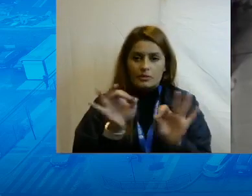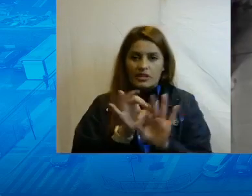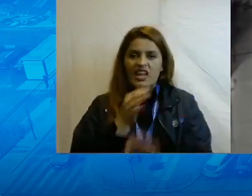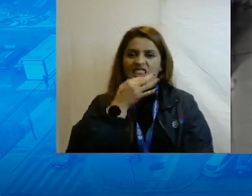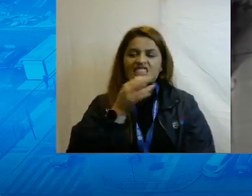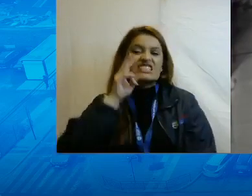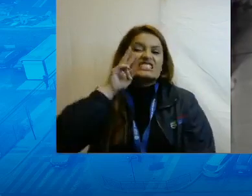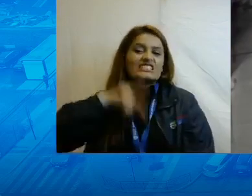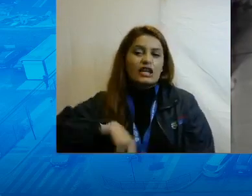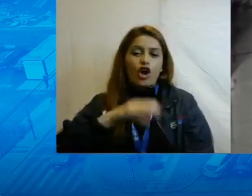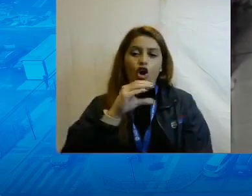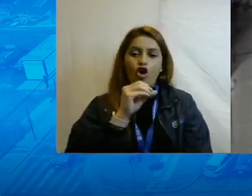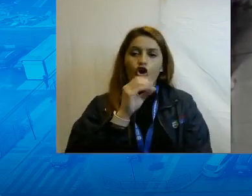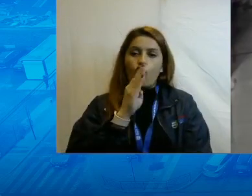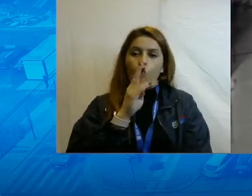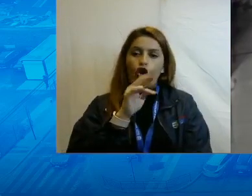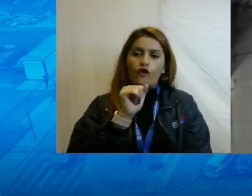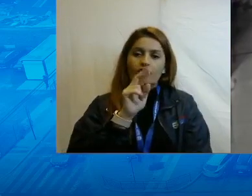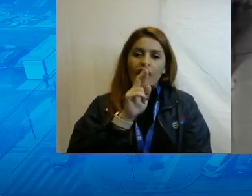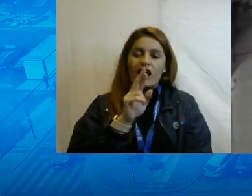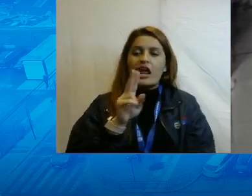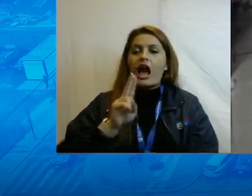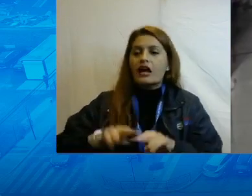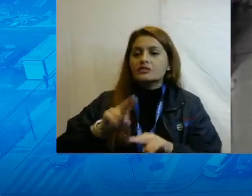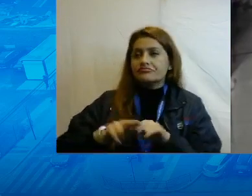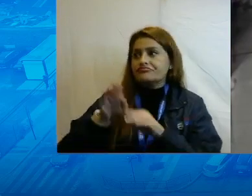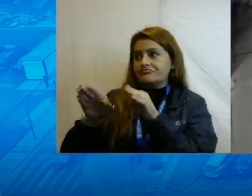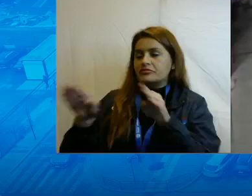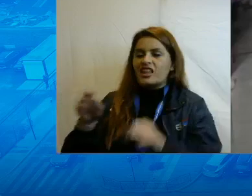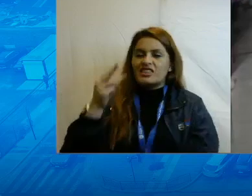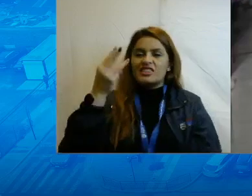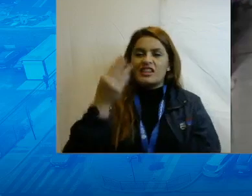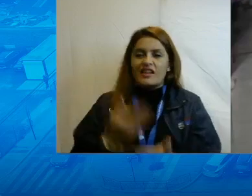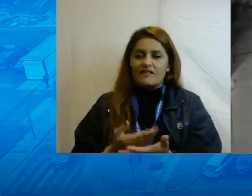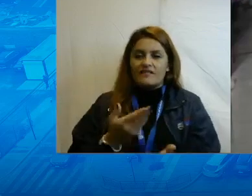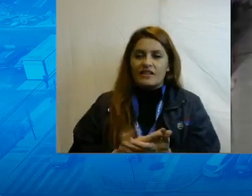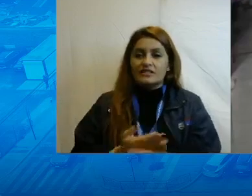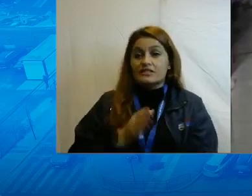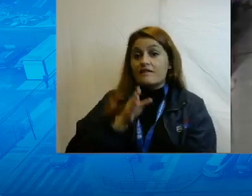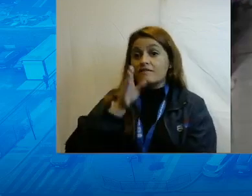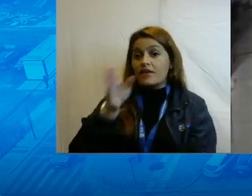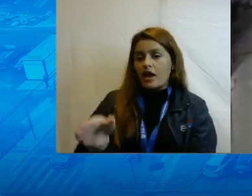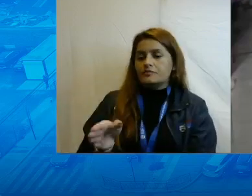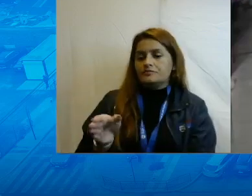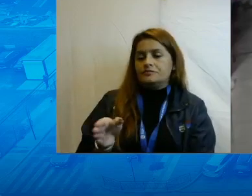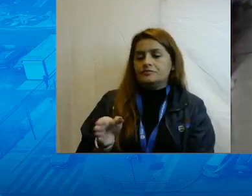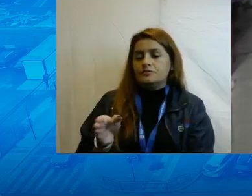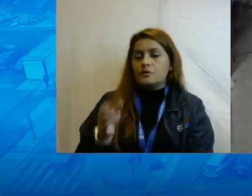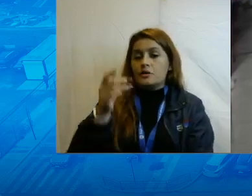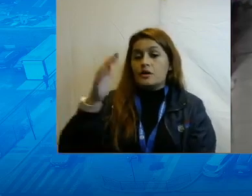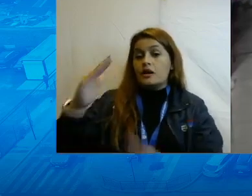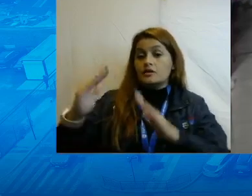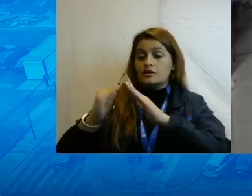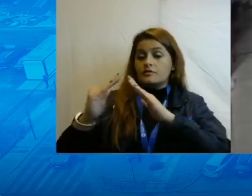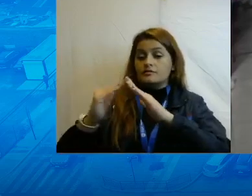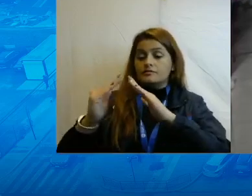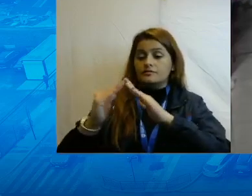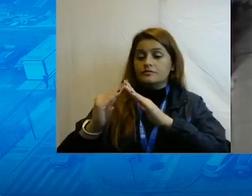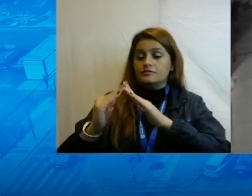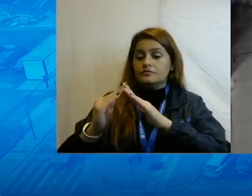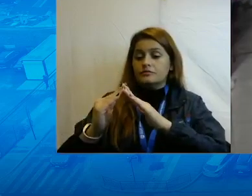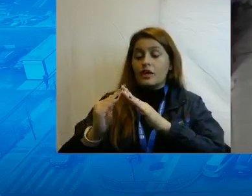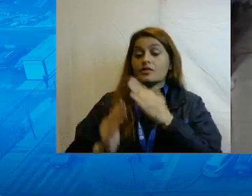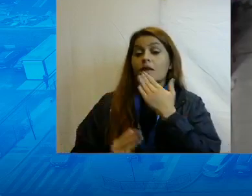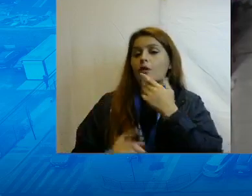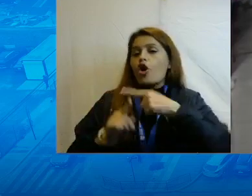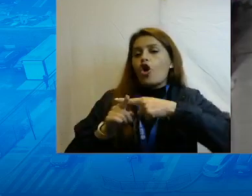una serie de cobranzas, que en esta municipalidad se recurre 3 veces, ¿no es cierto?, al cobro por domicilio. Y